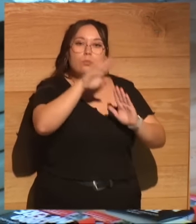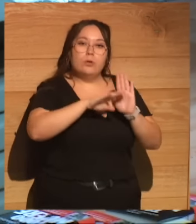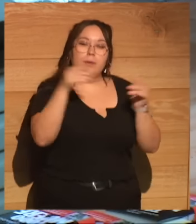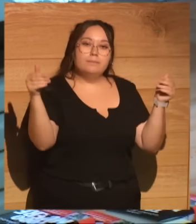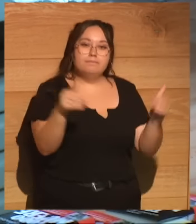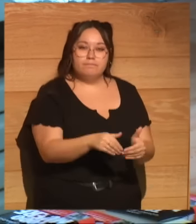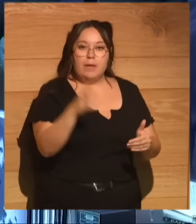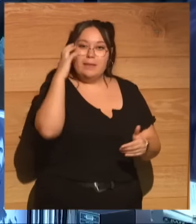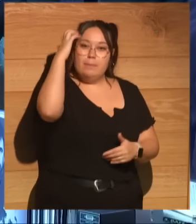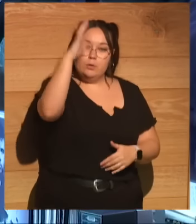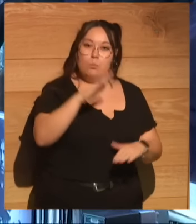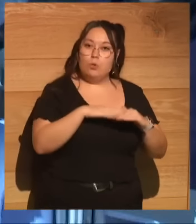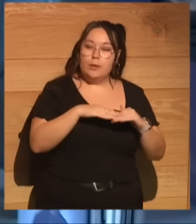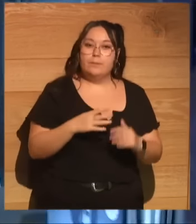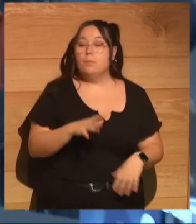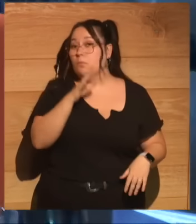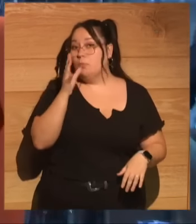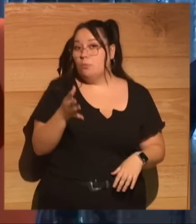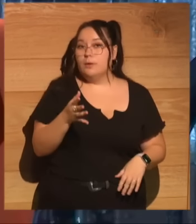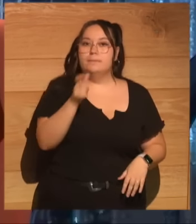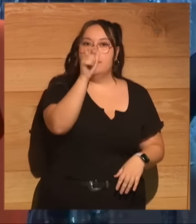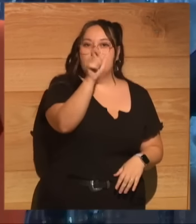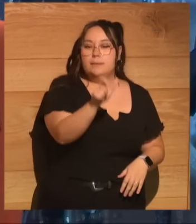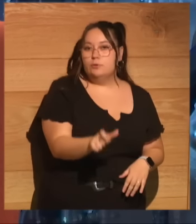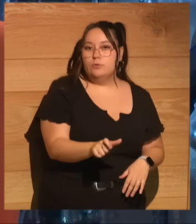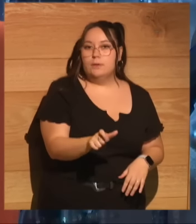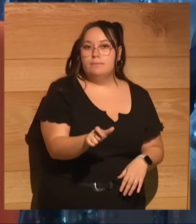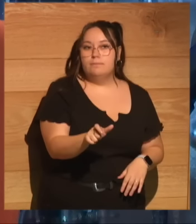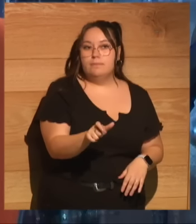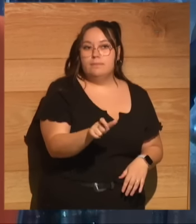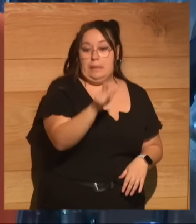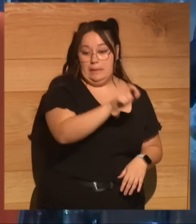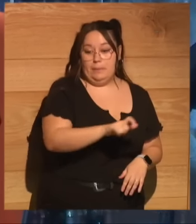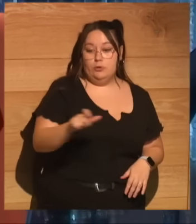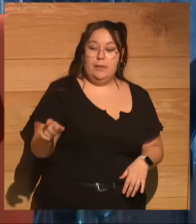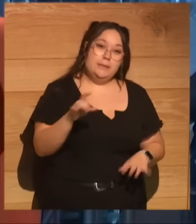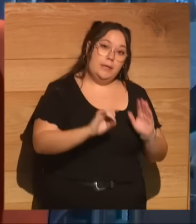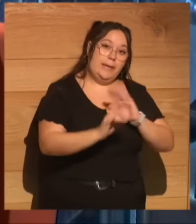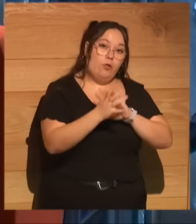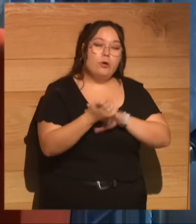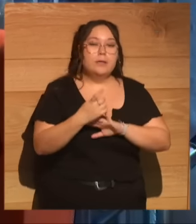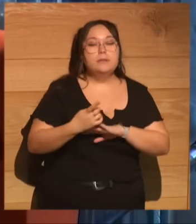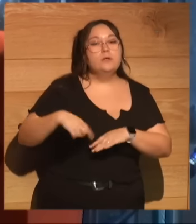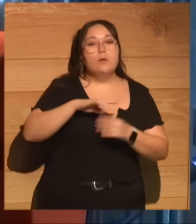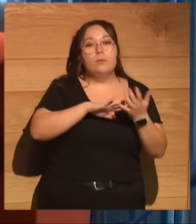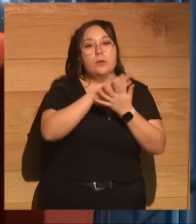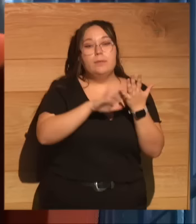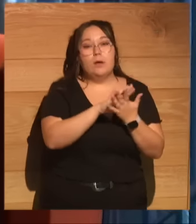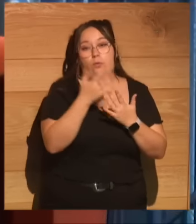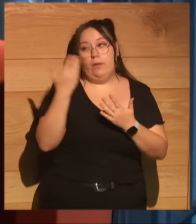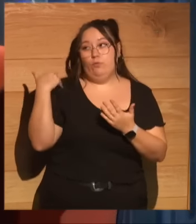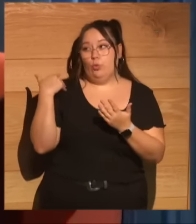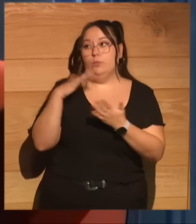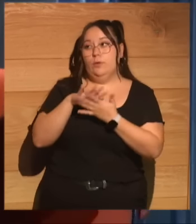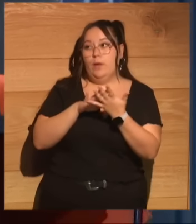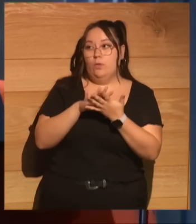programa sobre Tim Burton? Pues porque probablemente sea la persona de los creadores de los que vamos a hablar, o de los que hemos hablado de